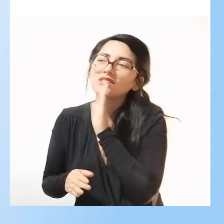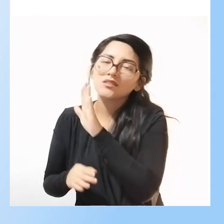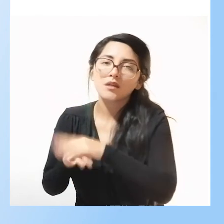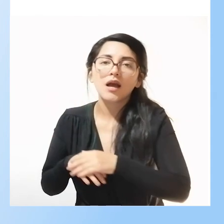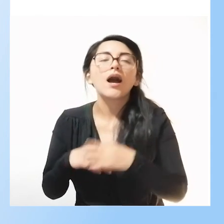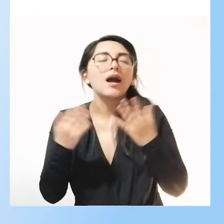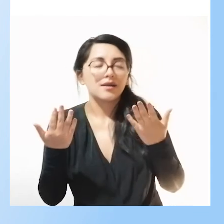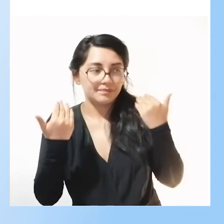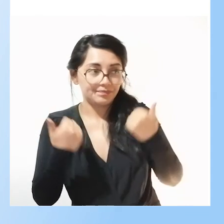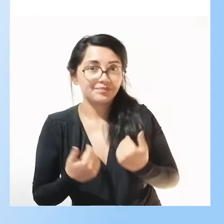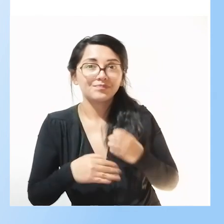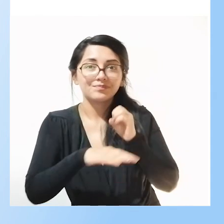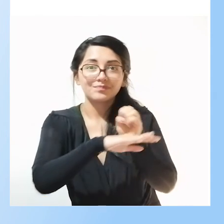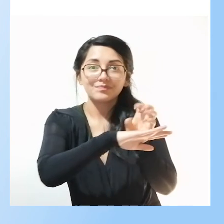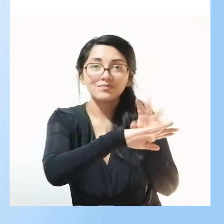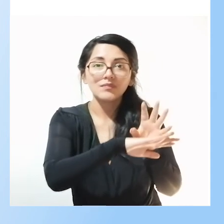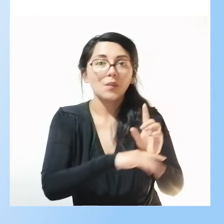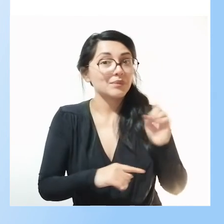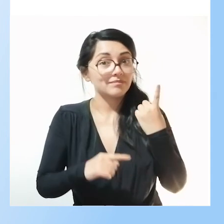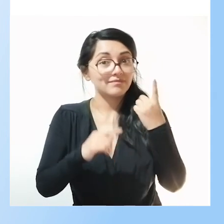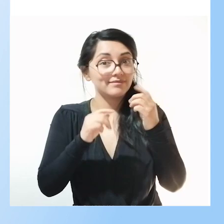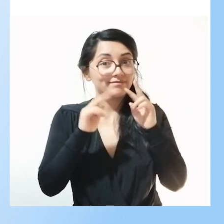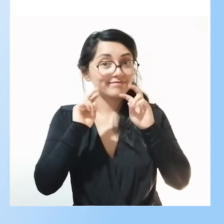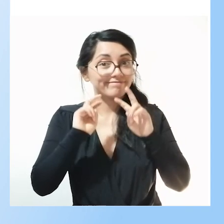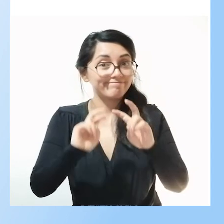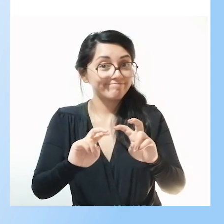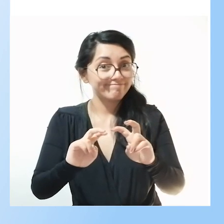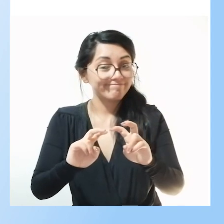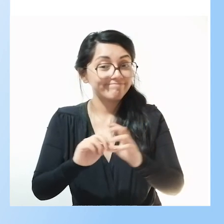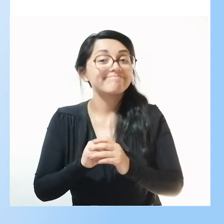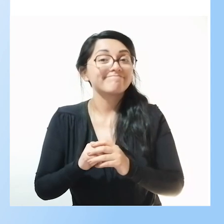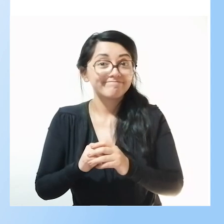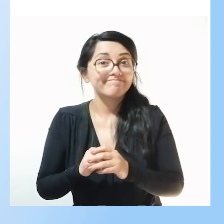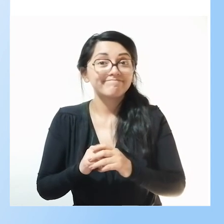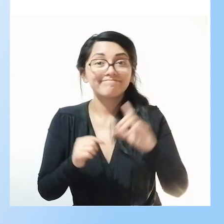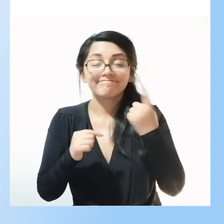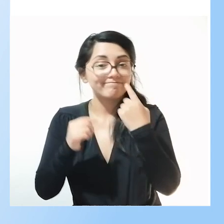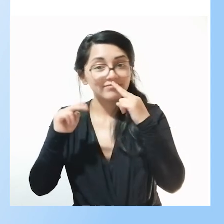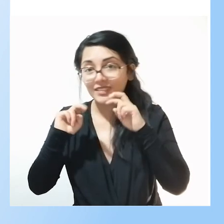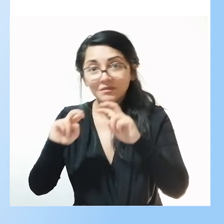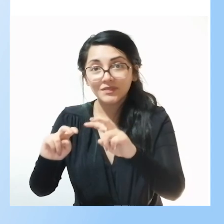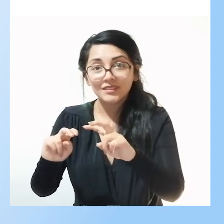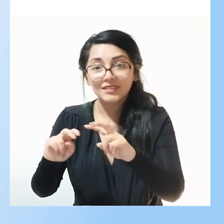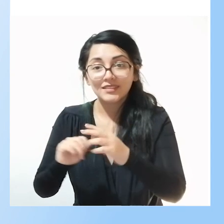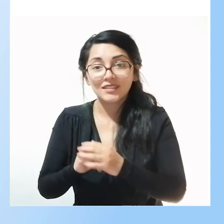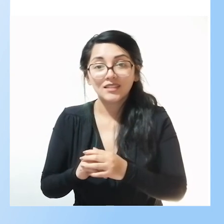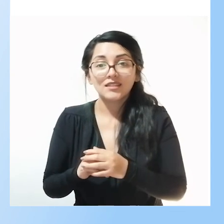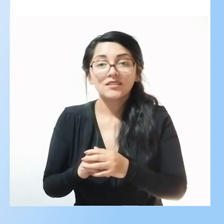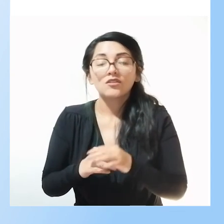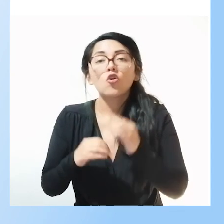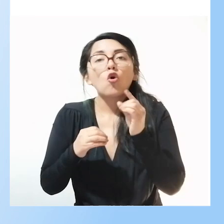mi recomendación es que hay que investigar. Hay que investigar qué